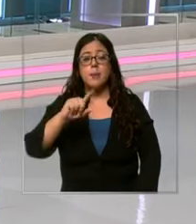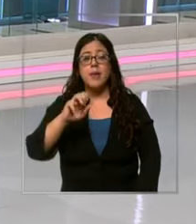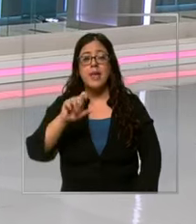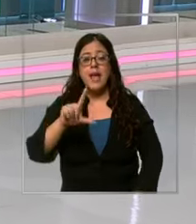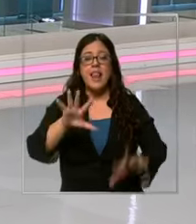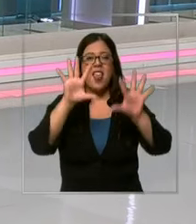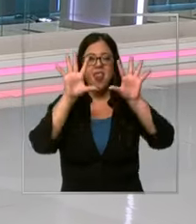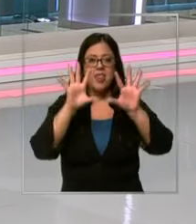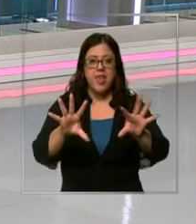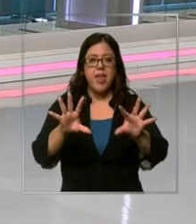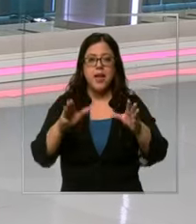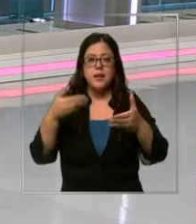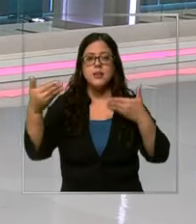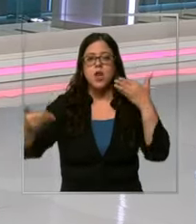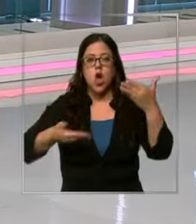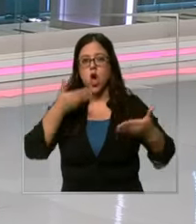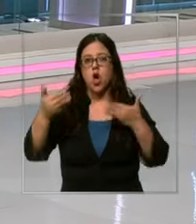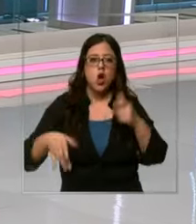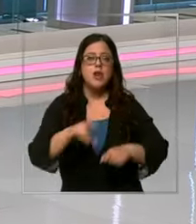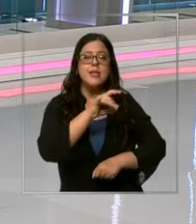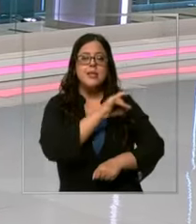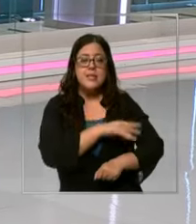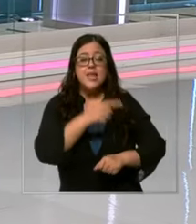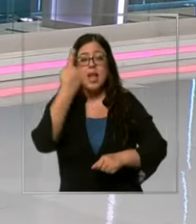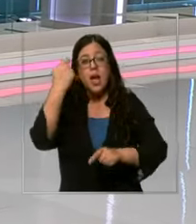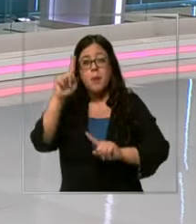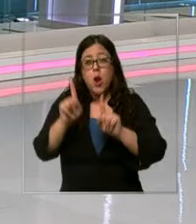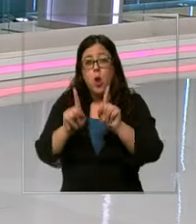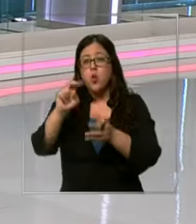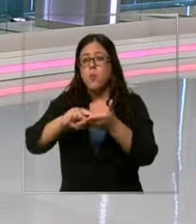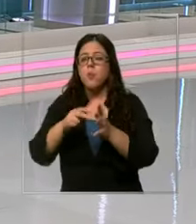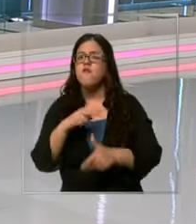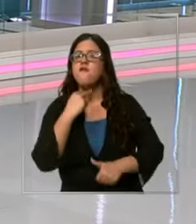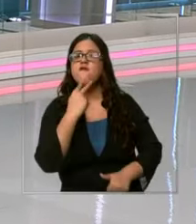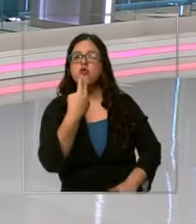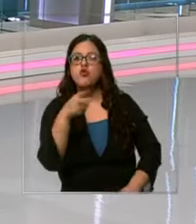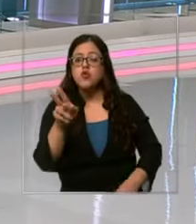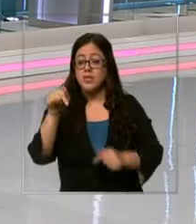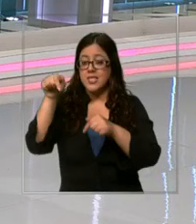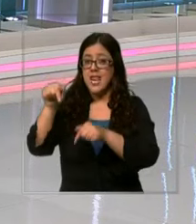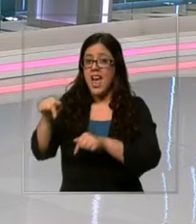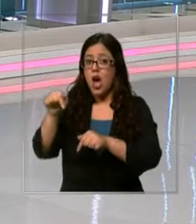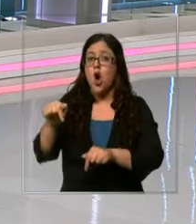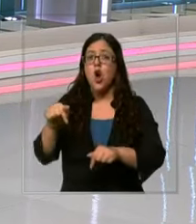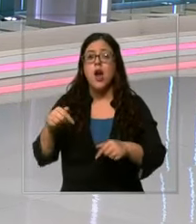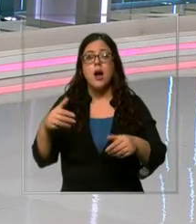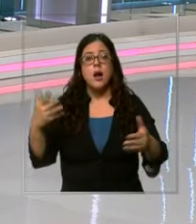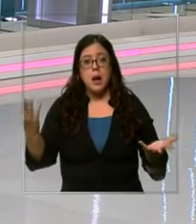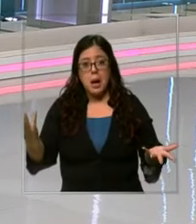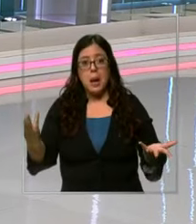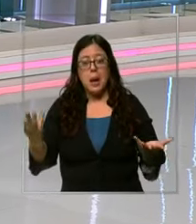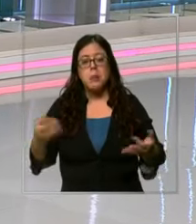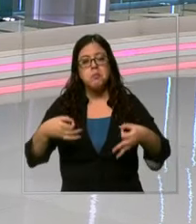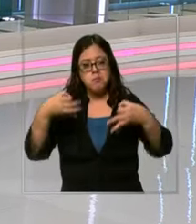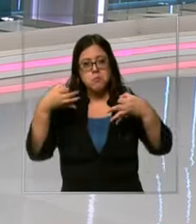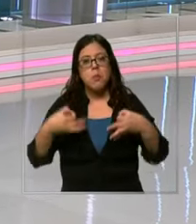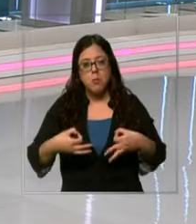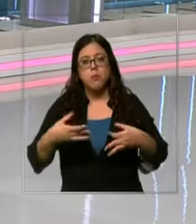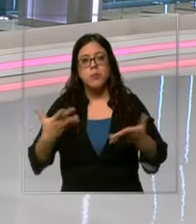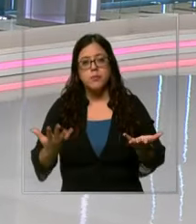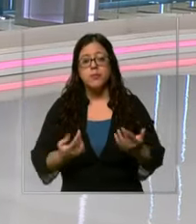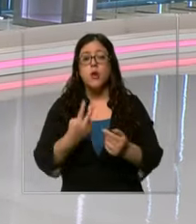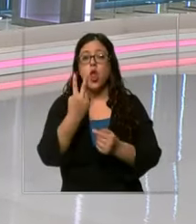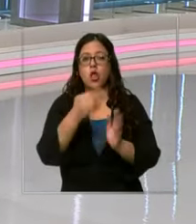10 conciertos en Chile, pero que estuvieron marcados por algunos problemas en su voz. Pero ahora tuvo su completa reivindicación.